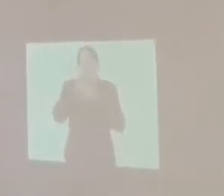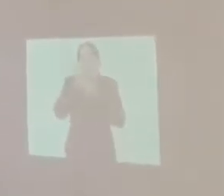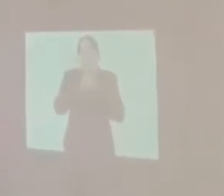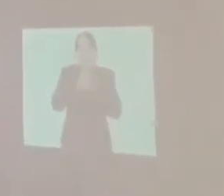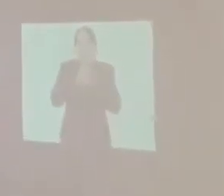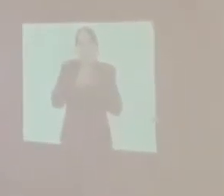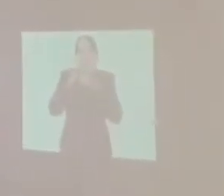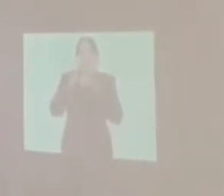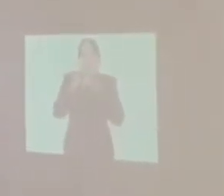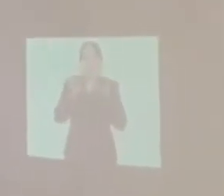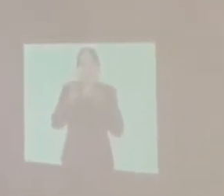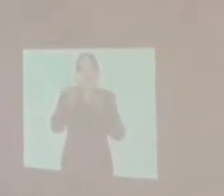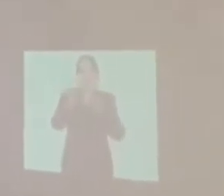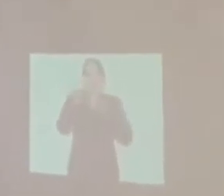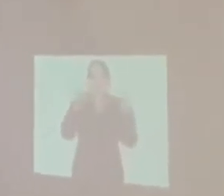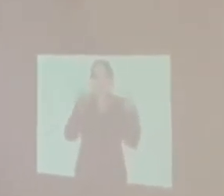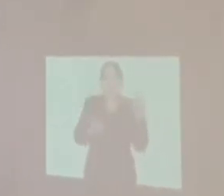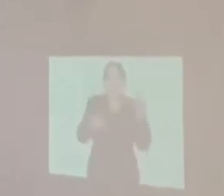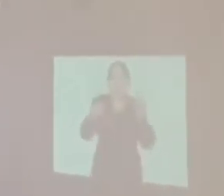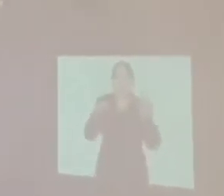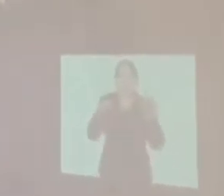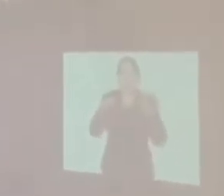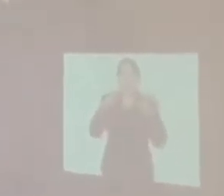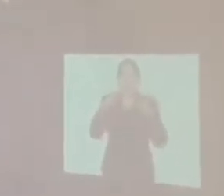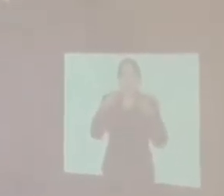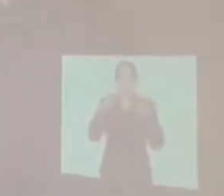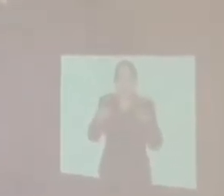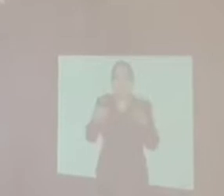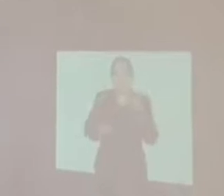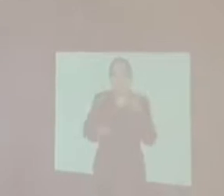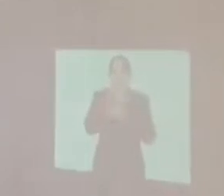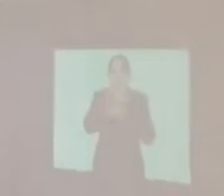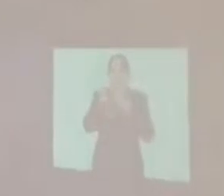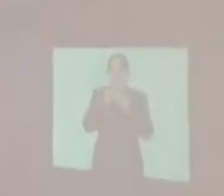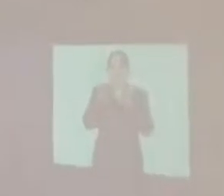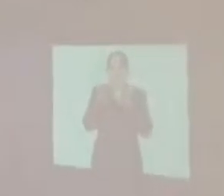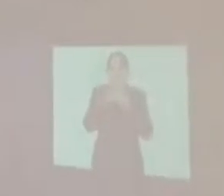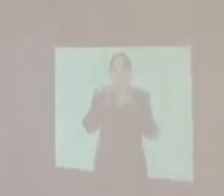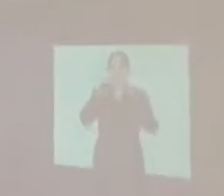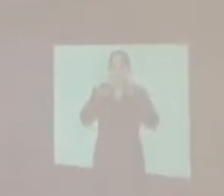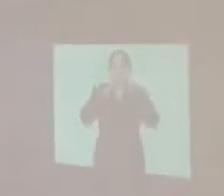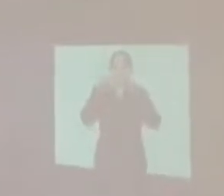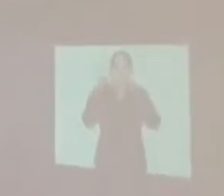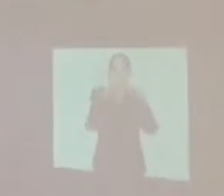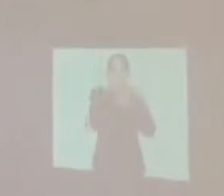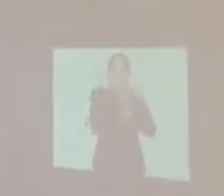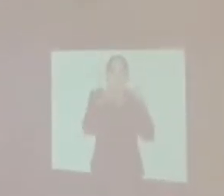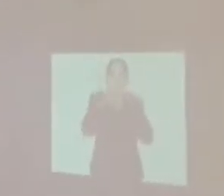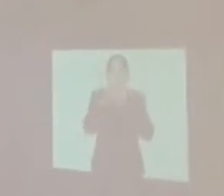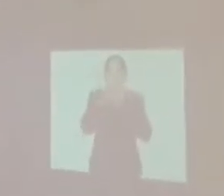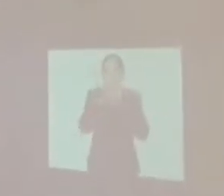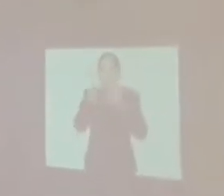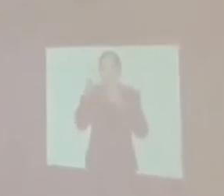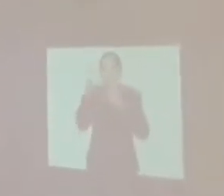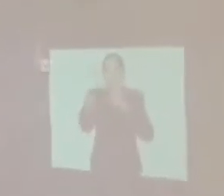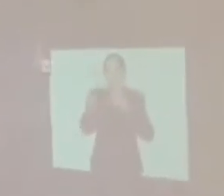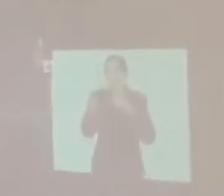acciones. Creamos el nuevo sistema de teleféricos, el cablebús de la Ciudad de México. La línea 1 con